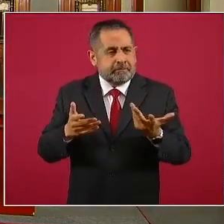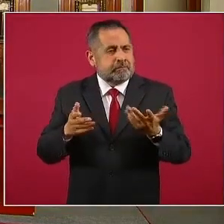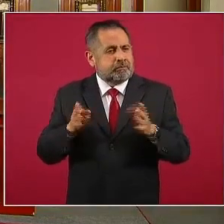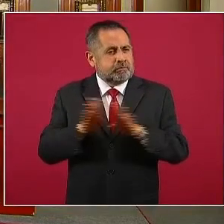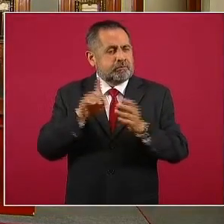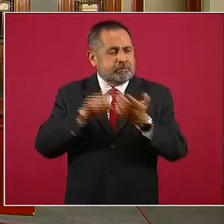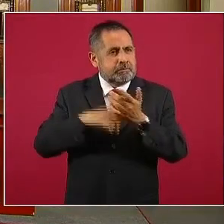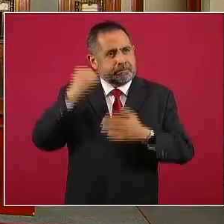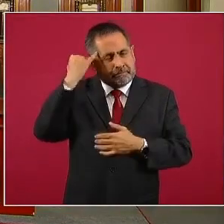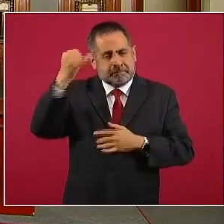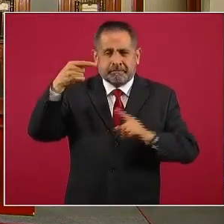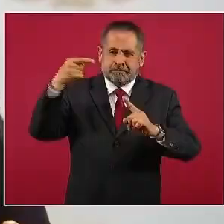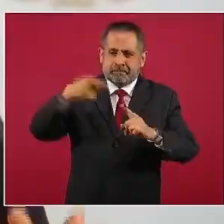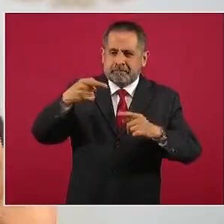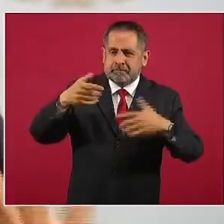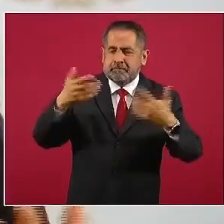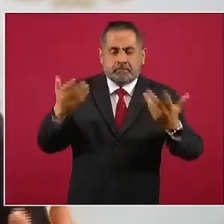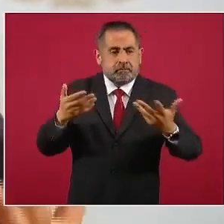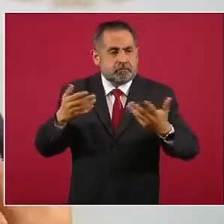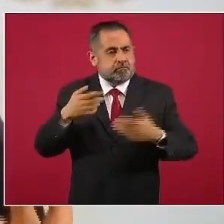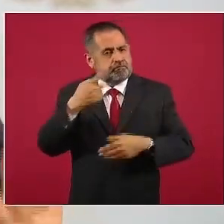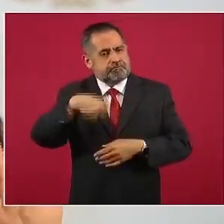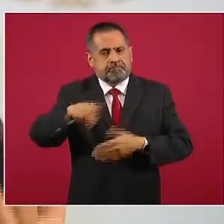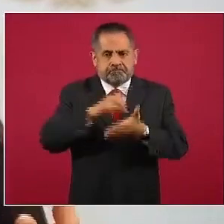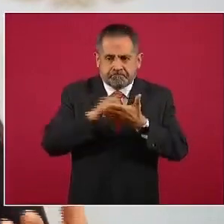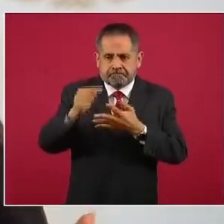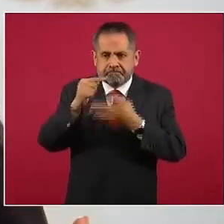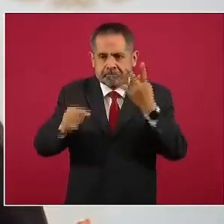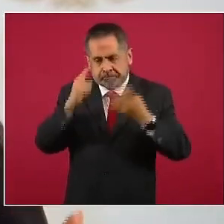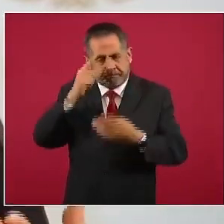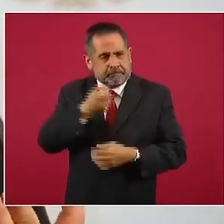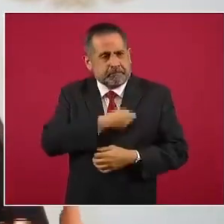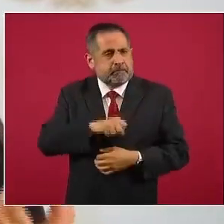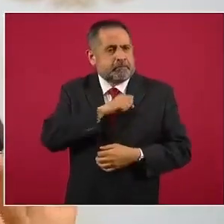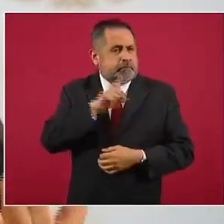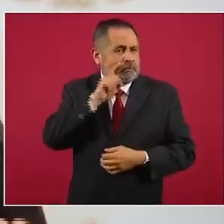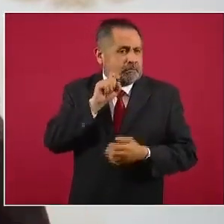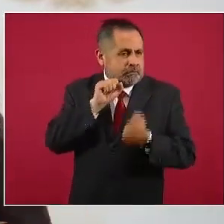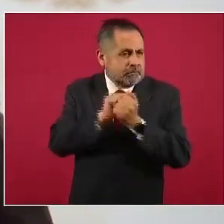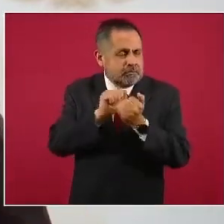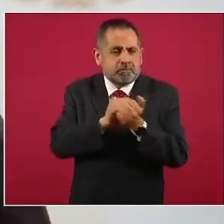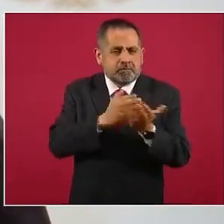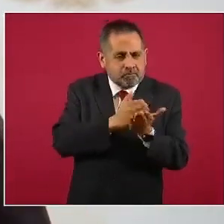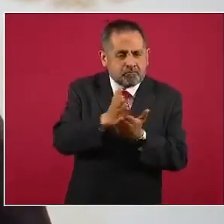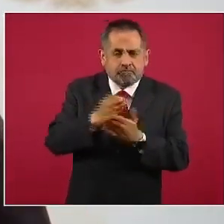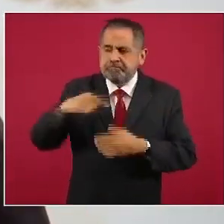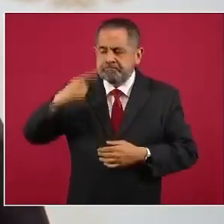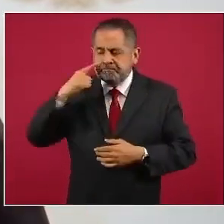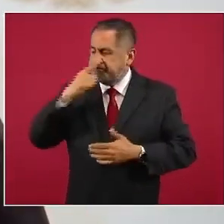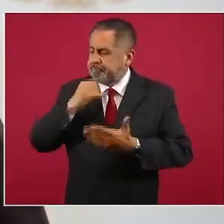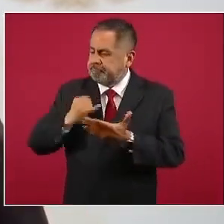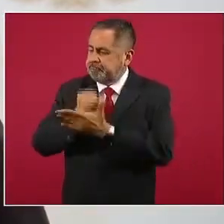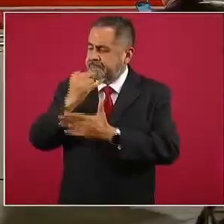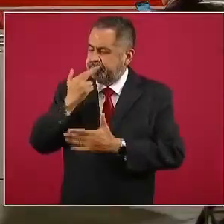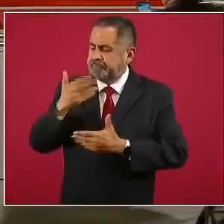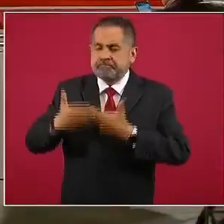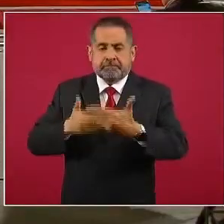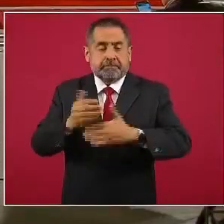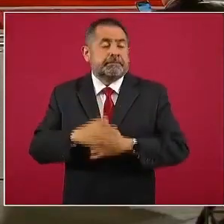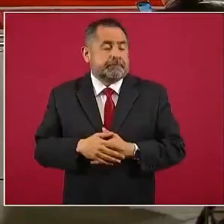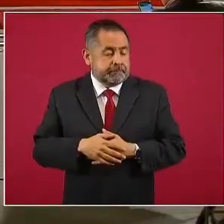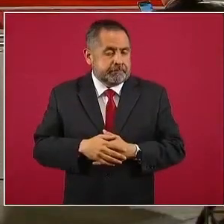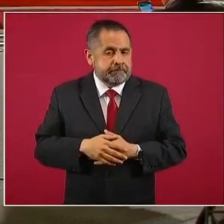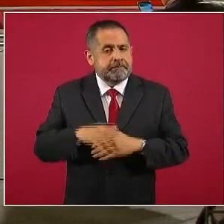el punto de vista de sus derechos a una salud sexual las mejores decisiones para estas personas. De